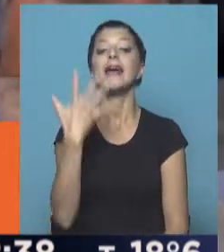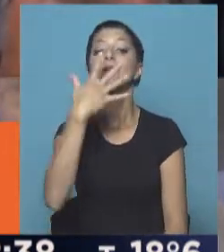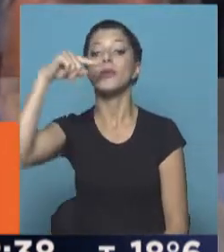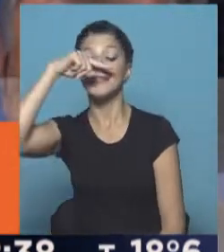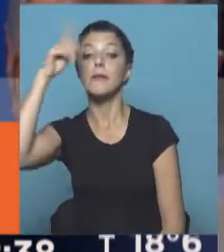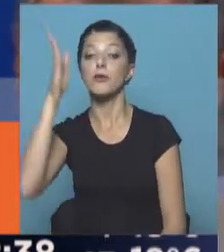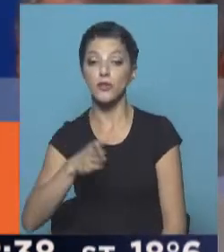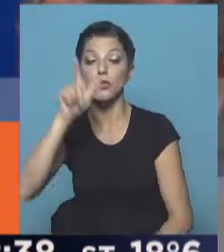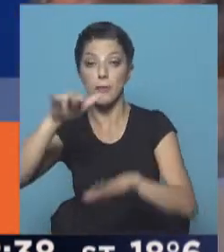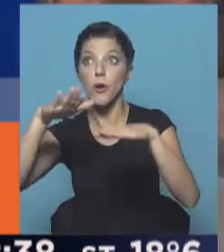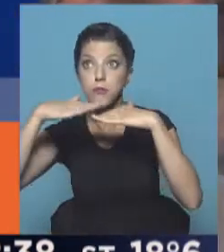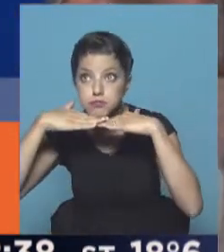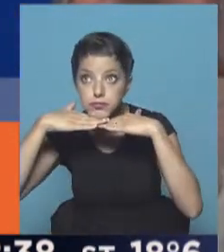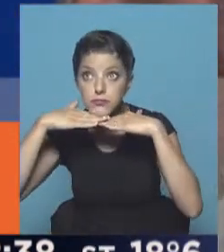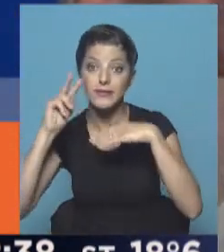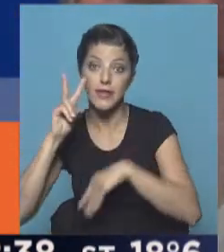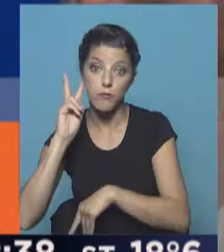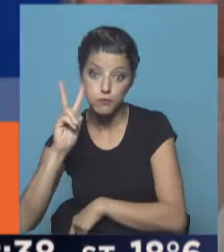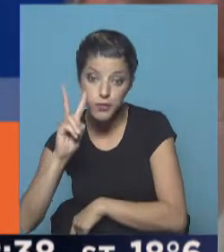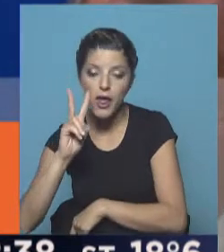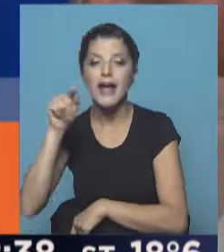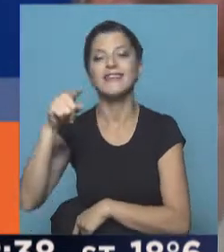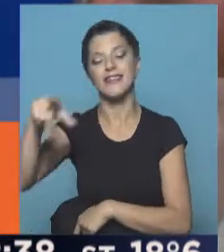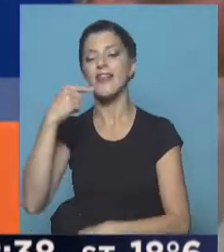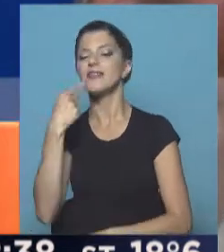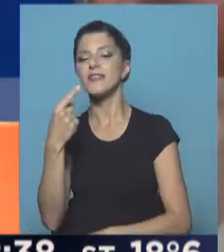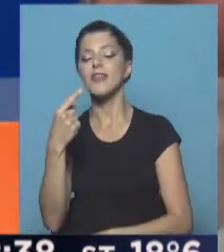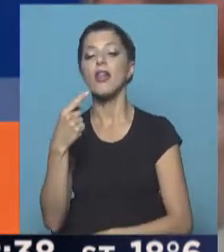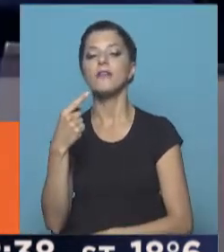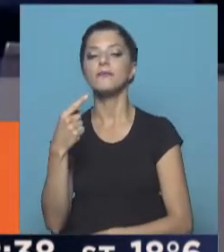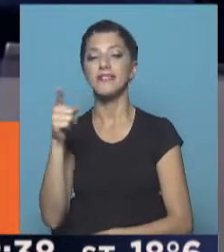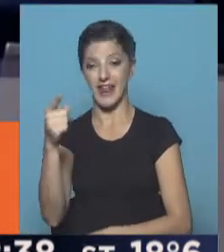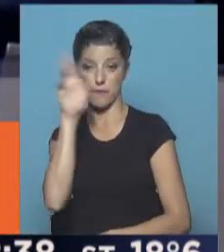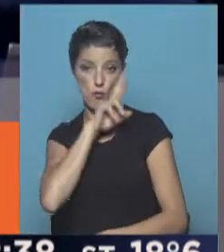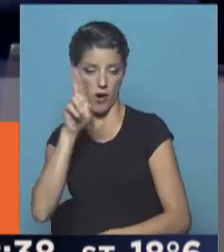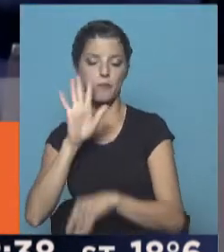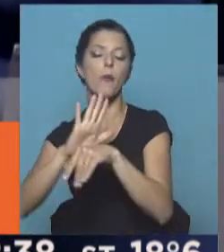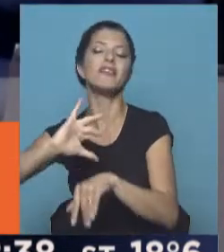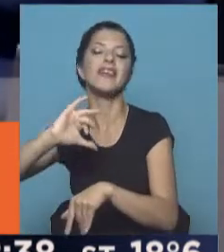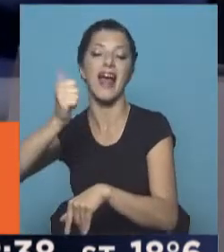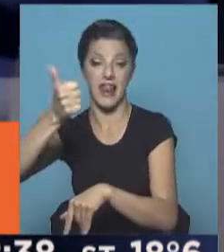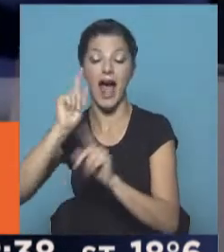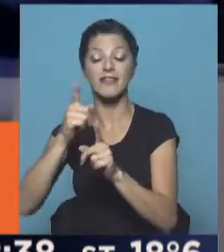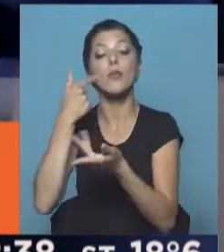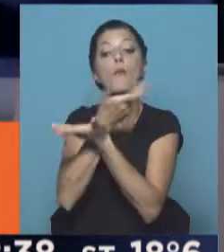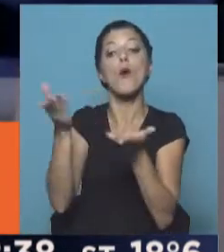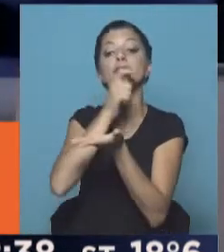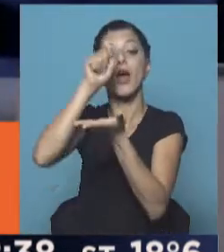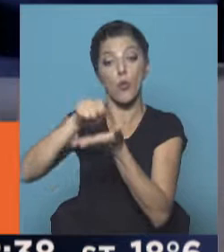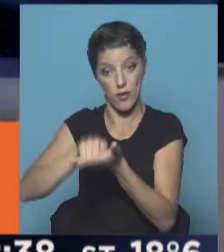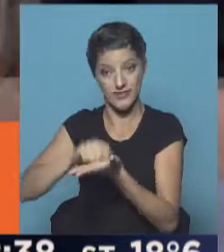57% de los espectadores que miraron el debate, la exsecretaria de Estado de Barack Obama ganó la contienda según una encuesta de la CNN,